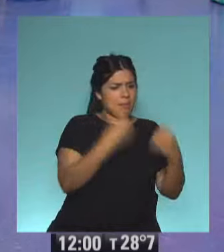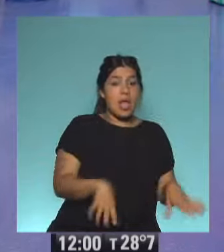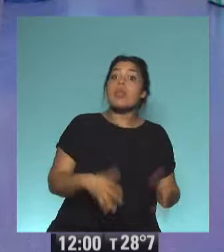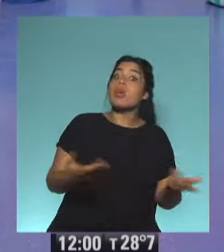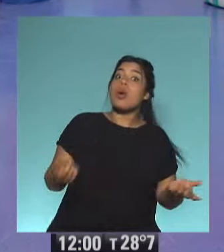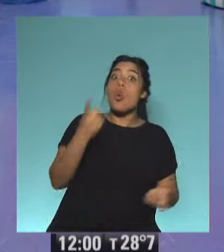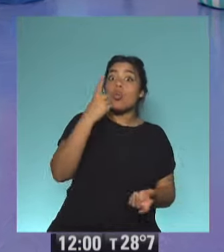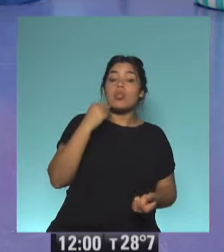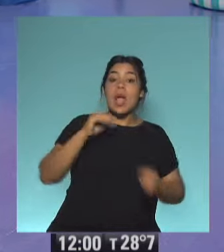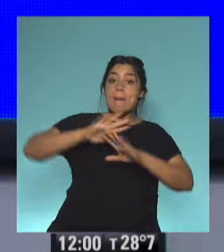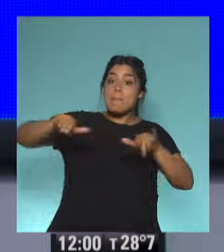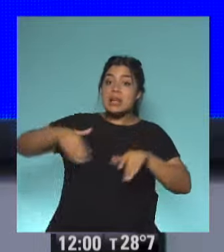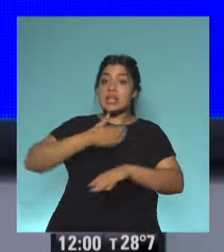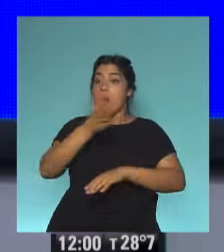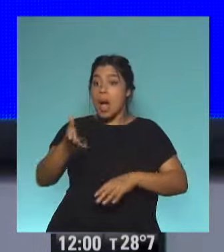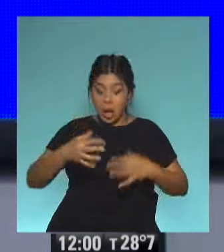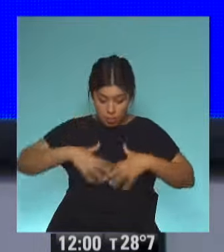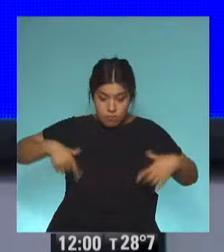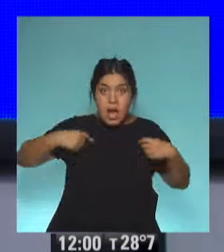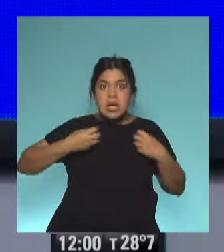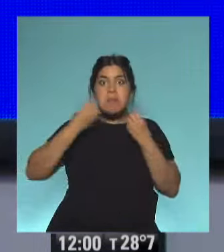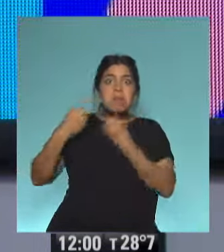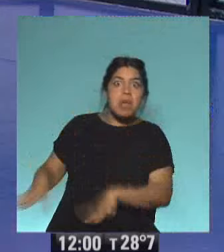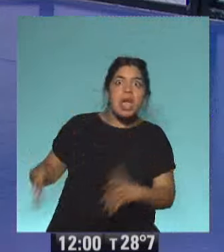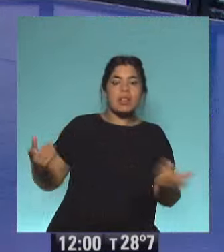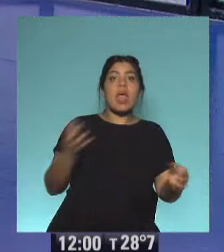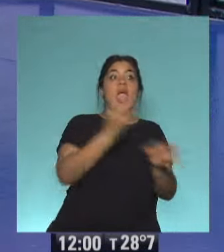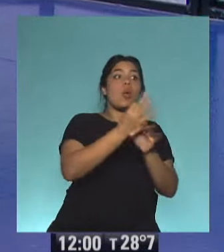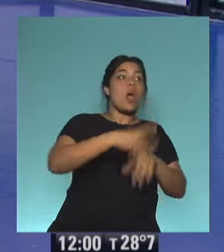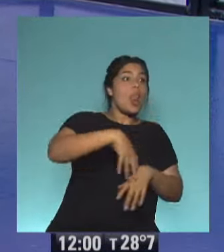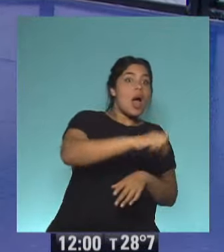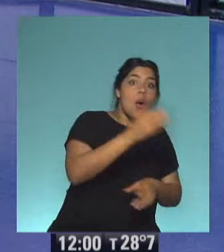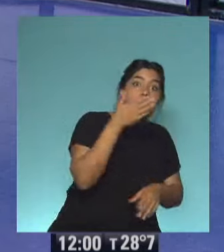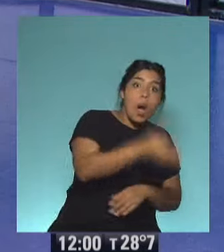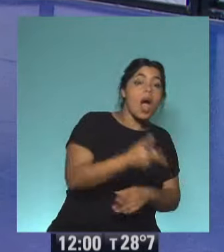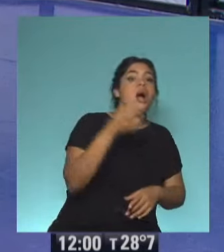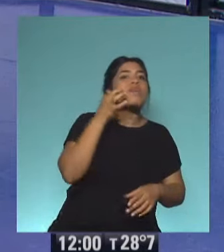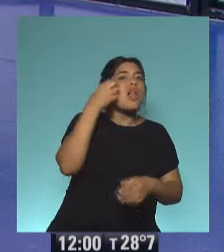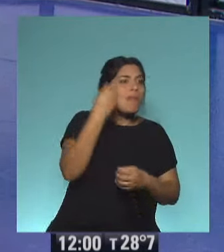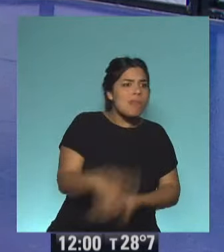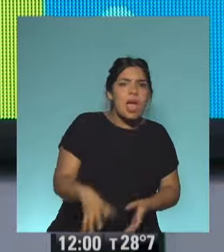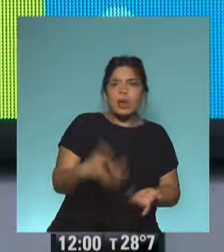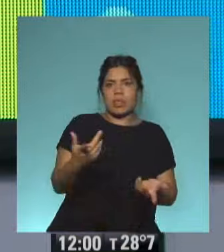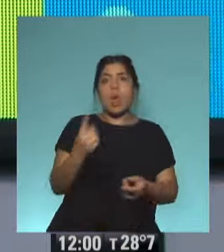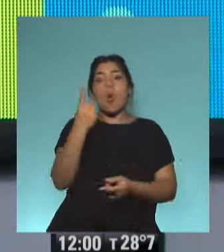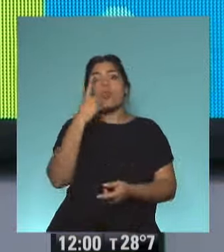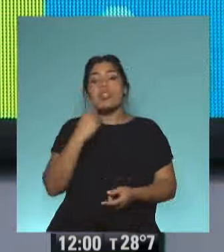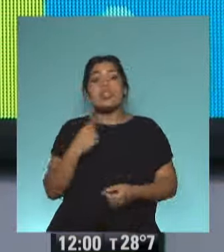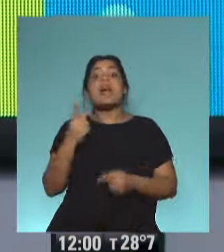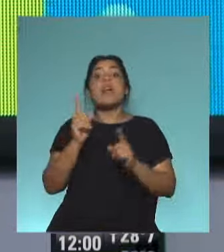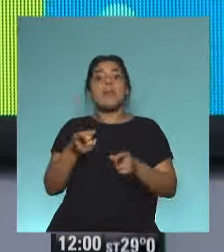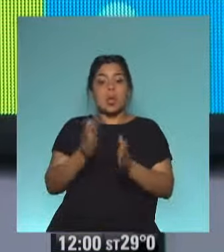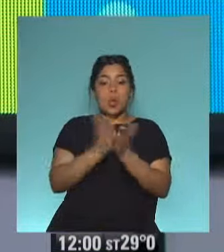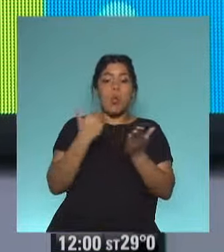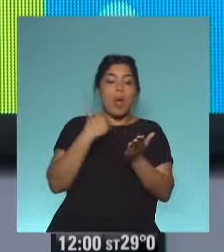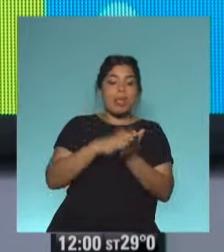malla. Yendo a la escuela, perdió una muela. Una mañana perdió a su hermana. Perdió el cuaderno y una banana. De vuelta